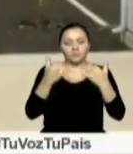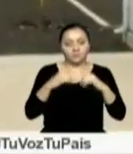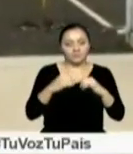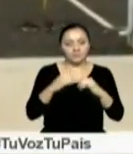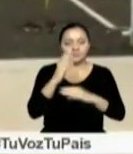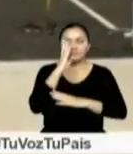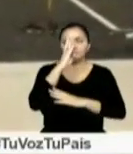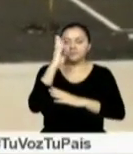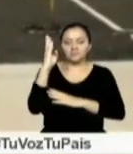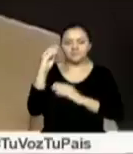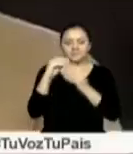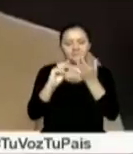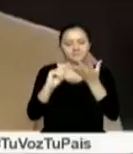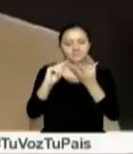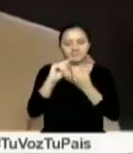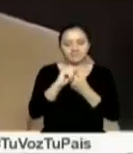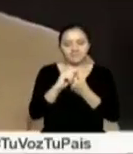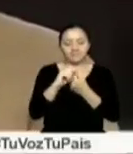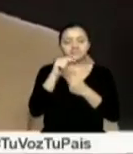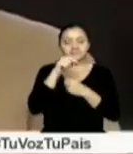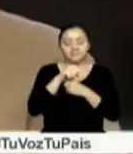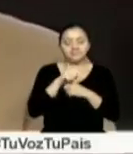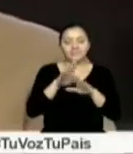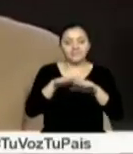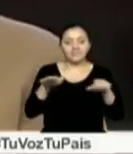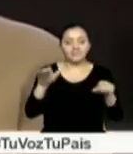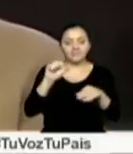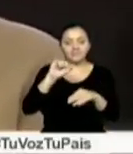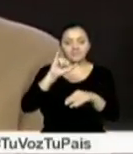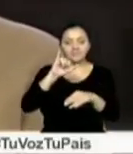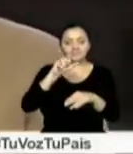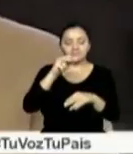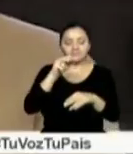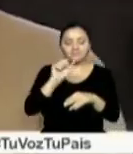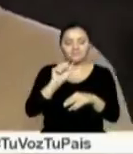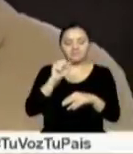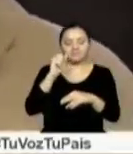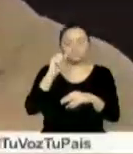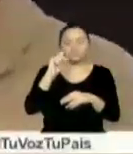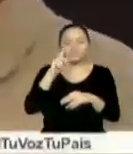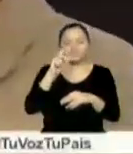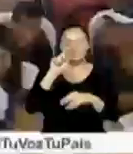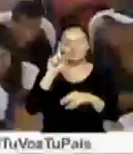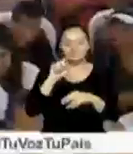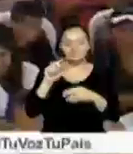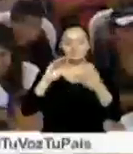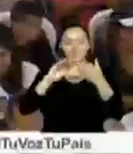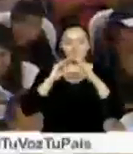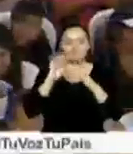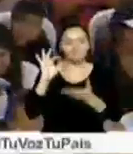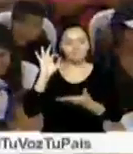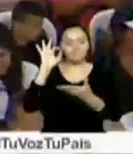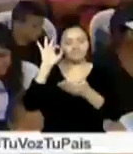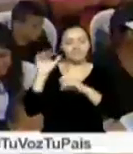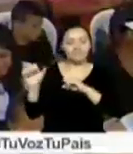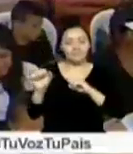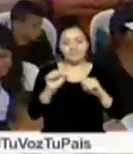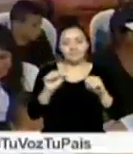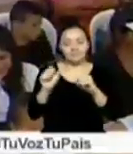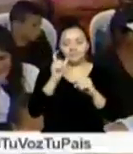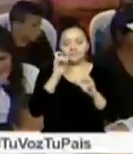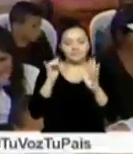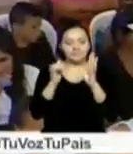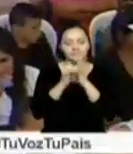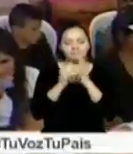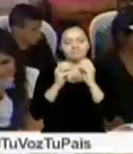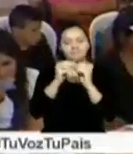biblioteca entre otros la estudiante Aisha Chávez dijo en nombre de la comunidad educativa que el terremoto solo quedó como